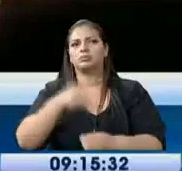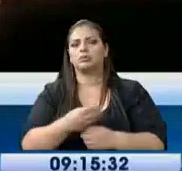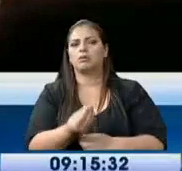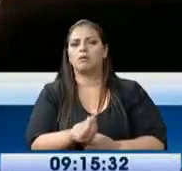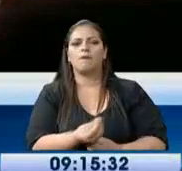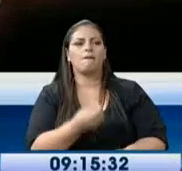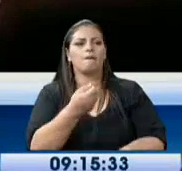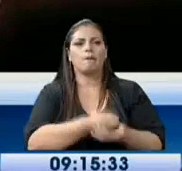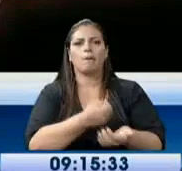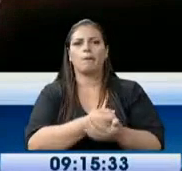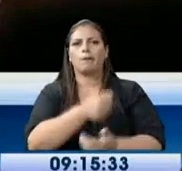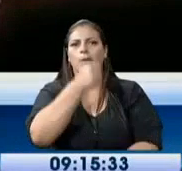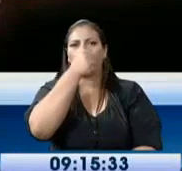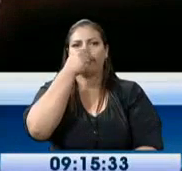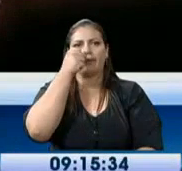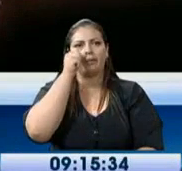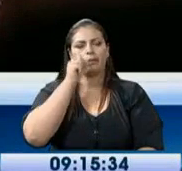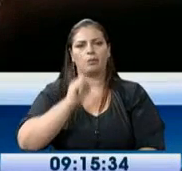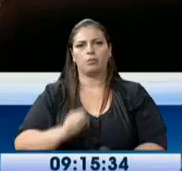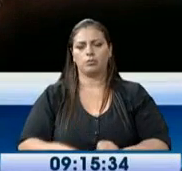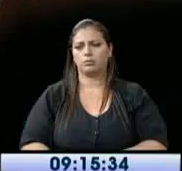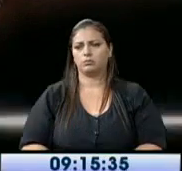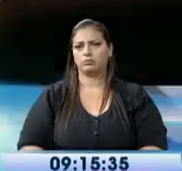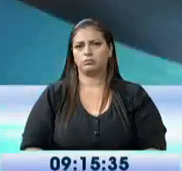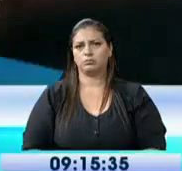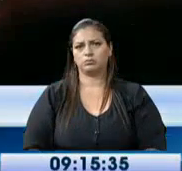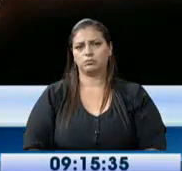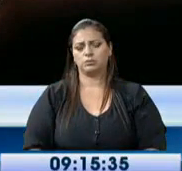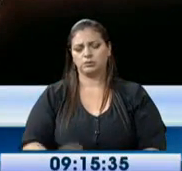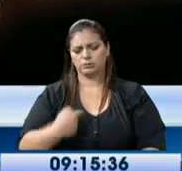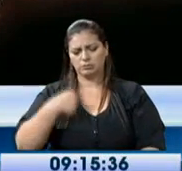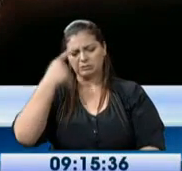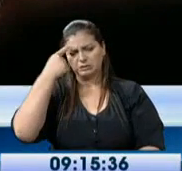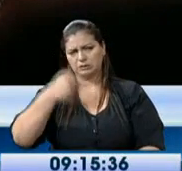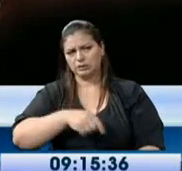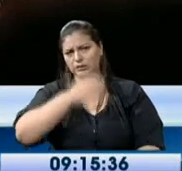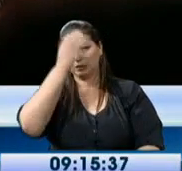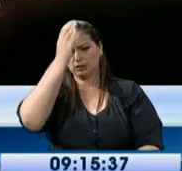que me ayude en un centro o encerrarme, ya.